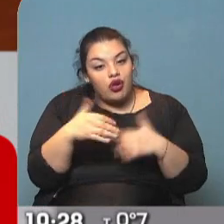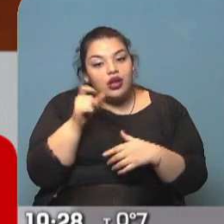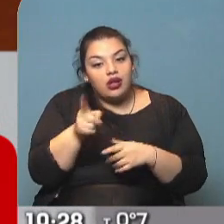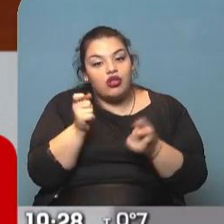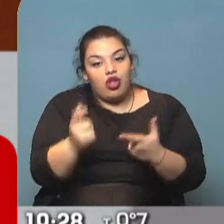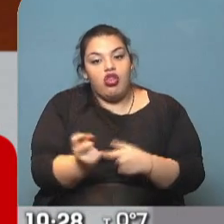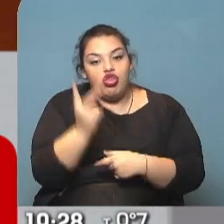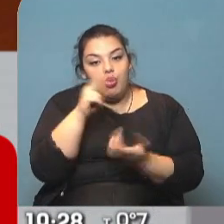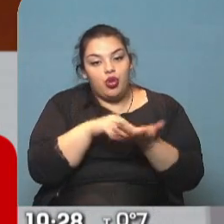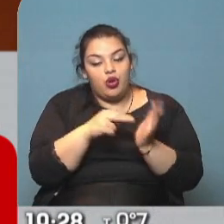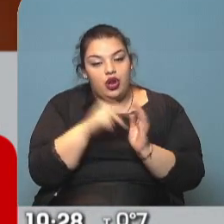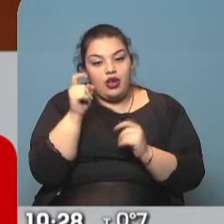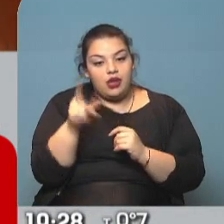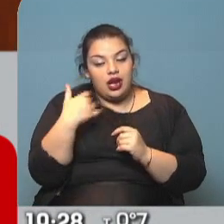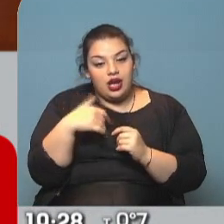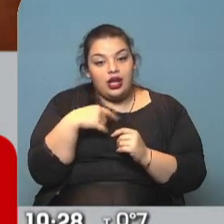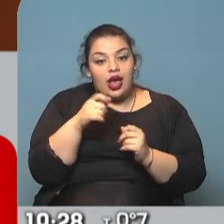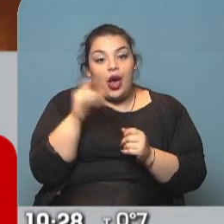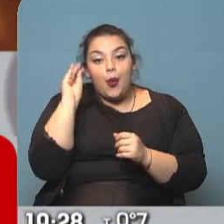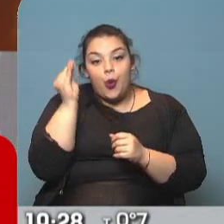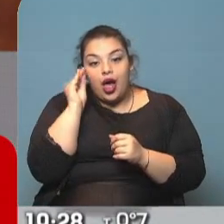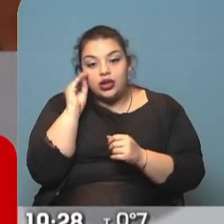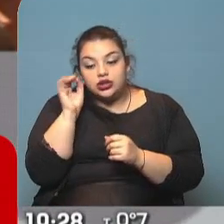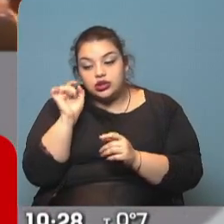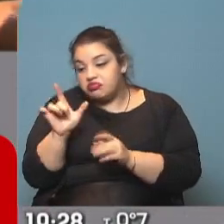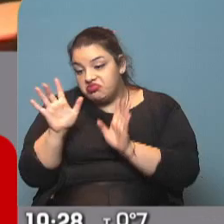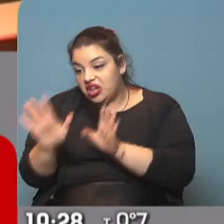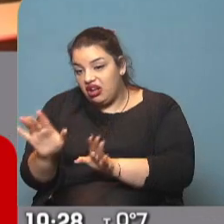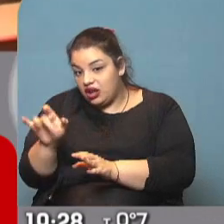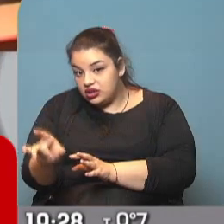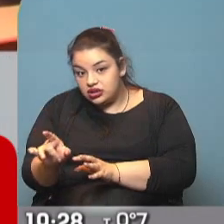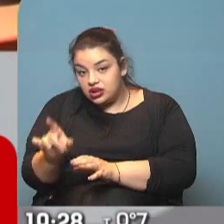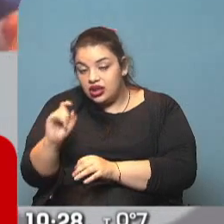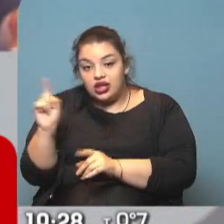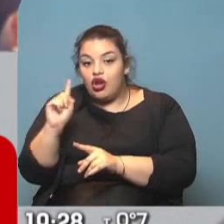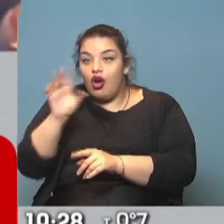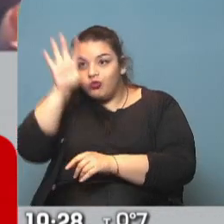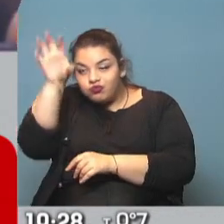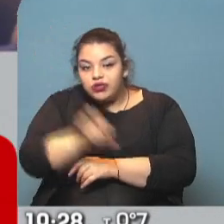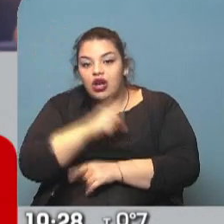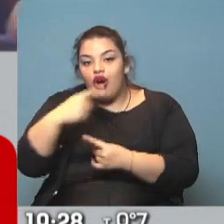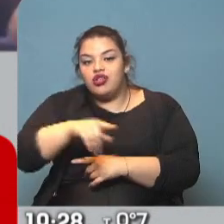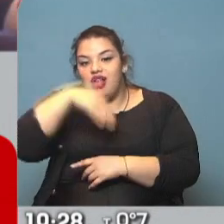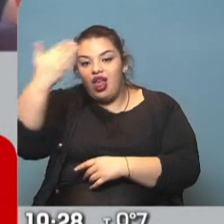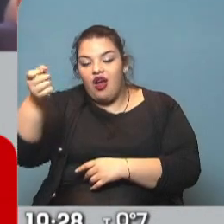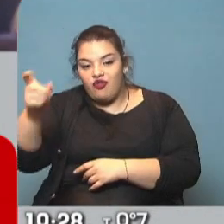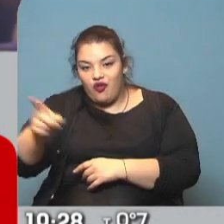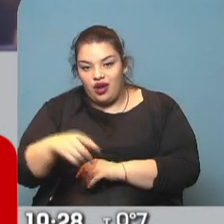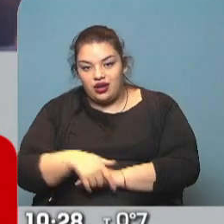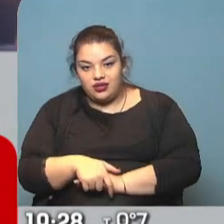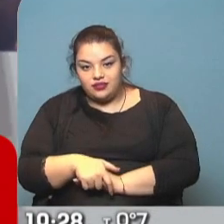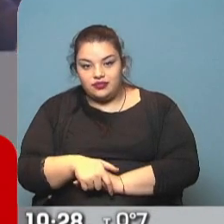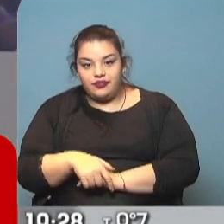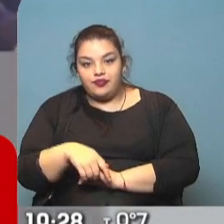la Argentina: que Brasil crezca menos, es menos demanda de exportaciones de Argentina. En Argentina las exportaciones estaban creciendo en buena parte